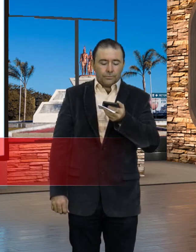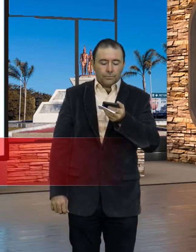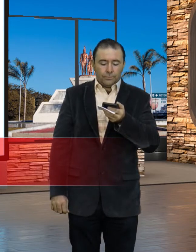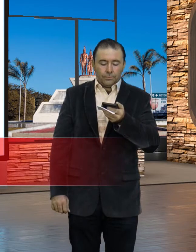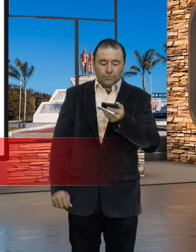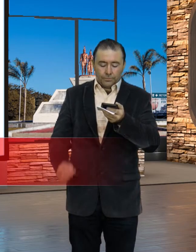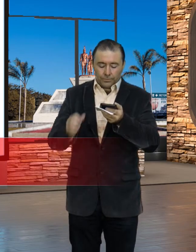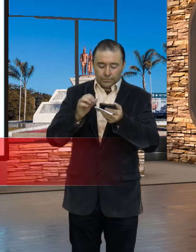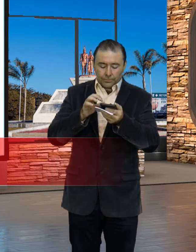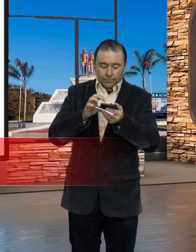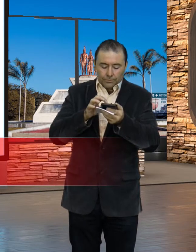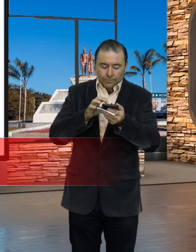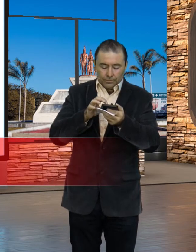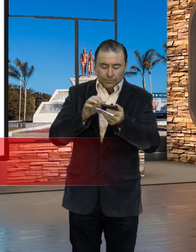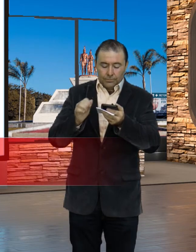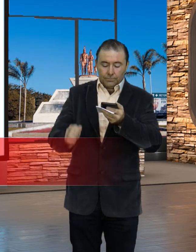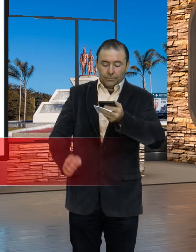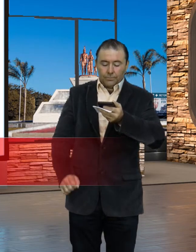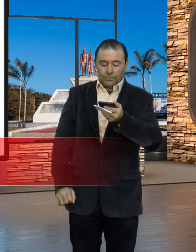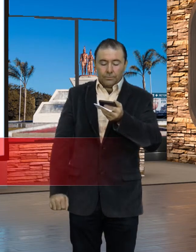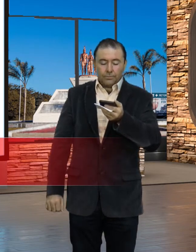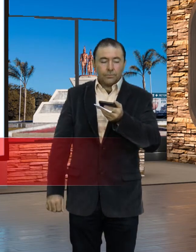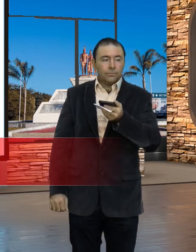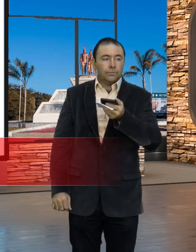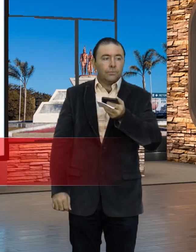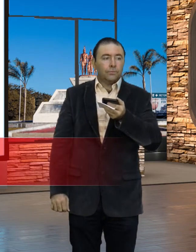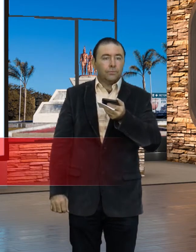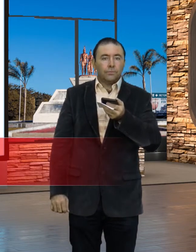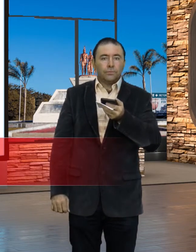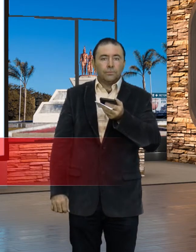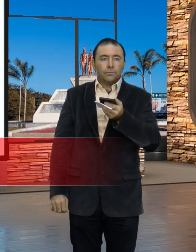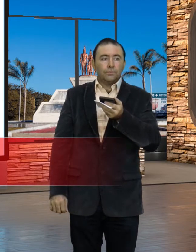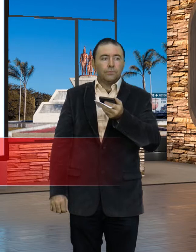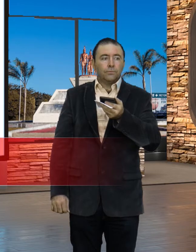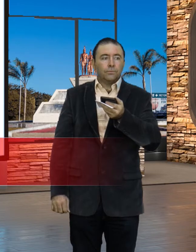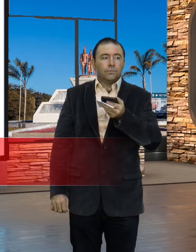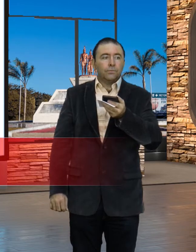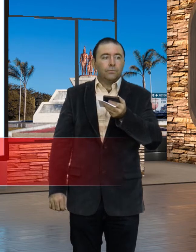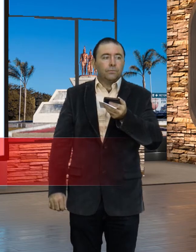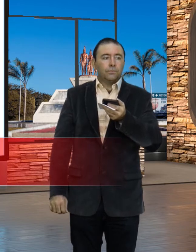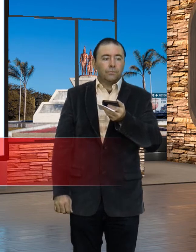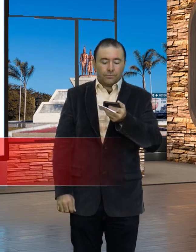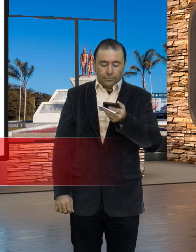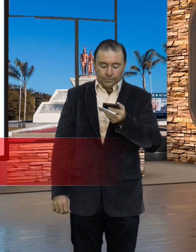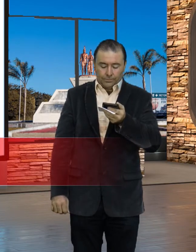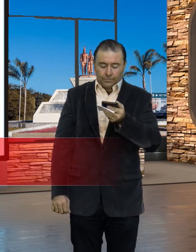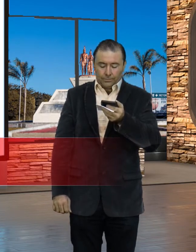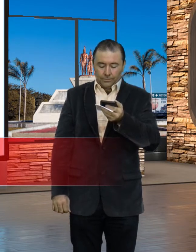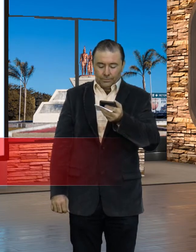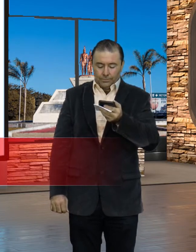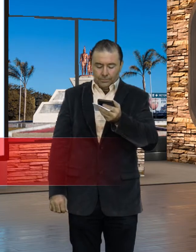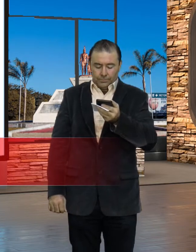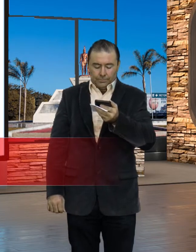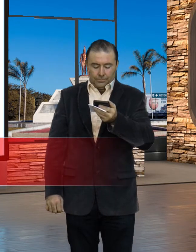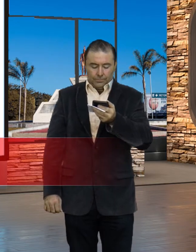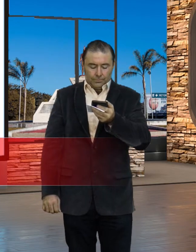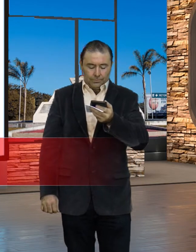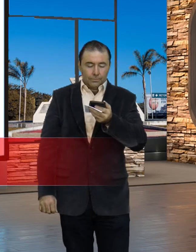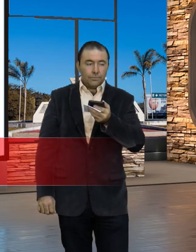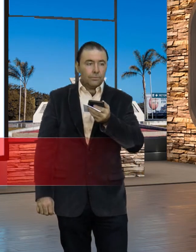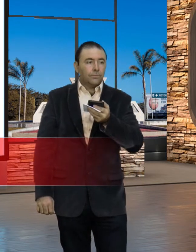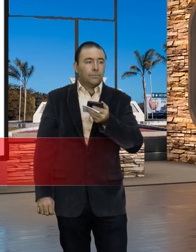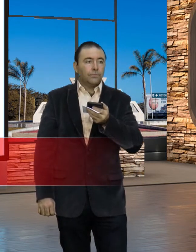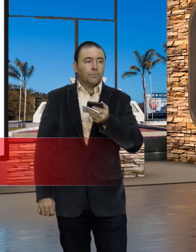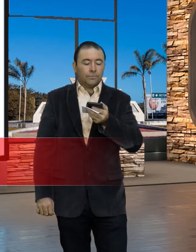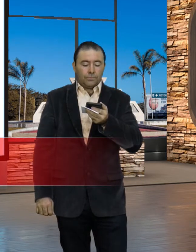público en general que quiera disfrutar y que quiera aprovechar tanto de estos talleres como de los conciertos